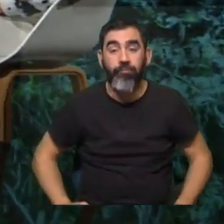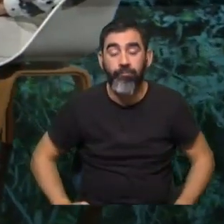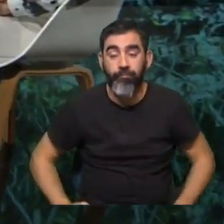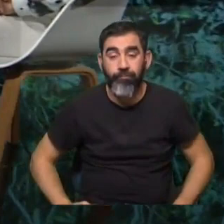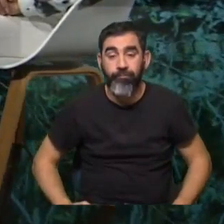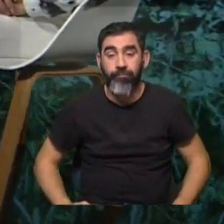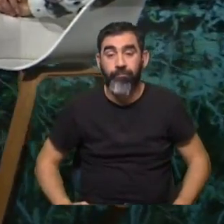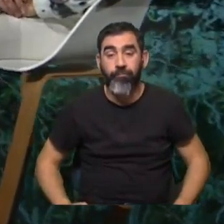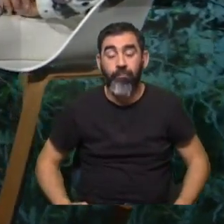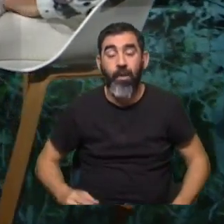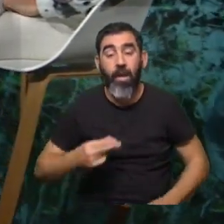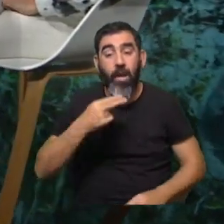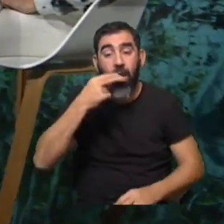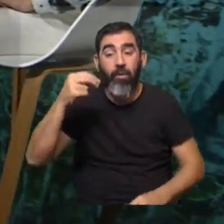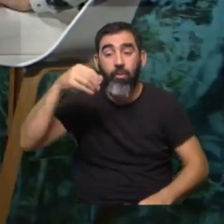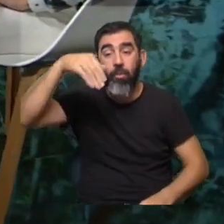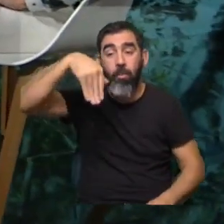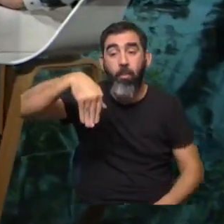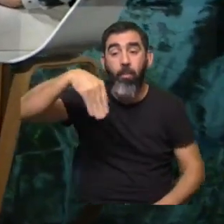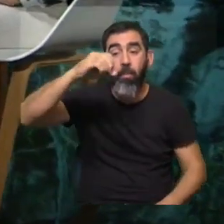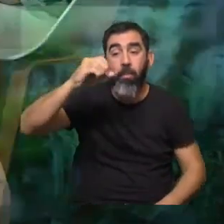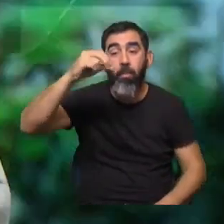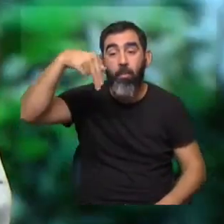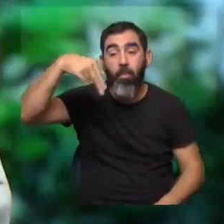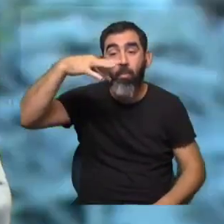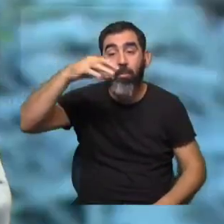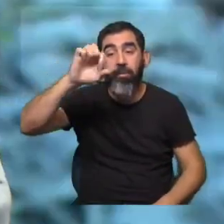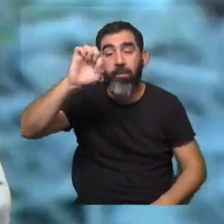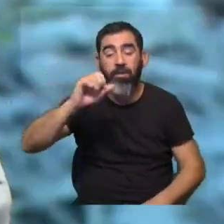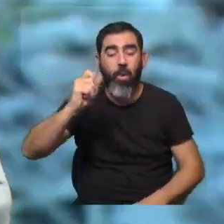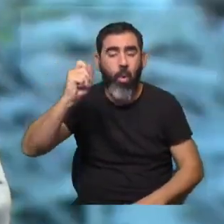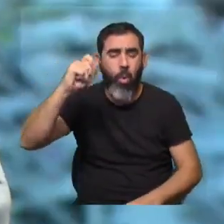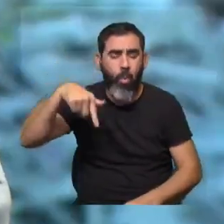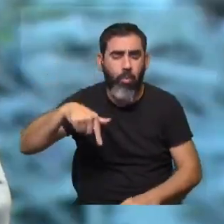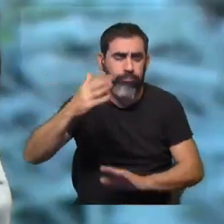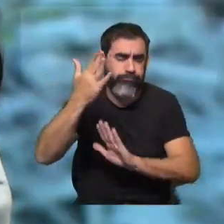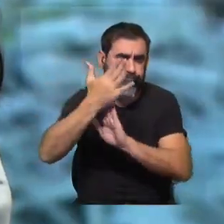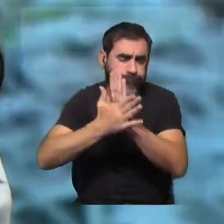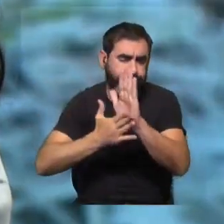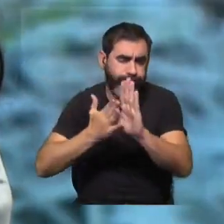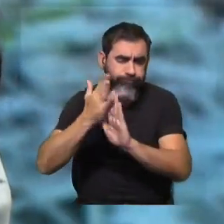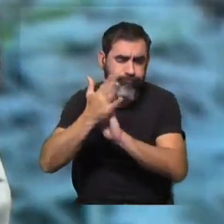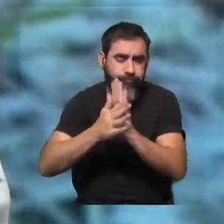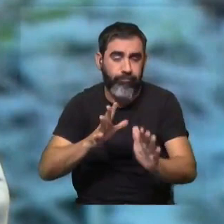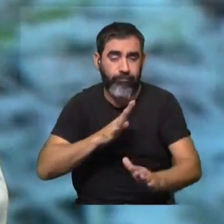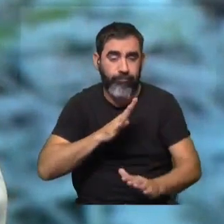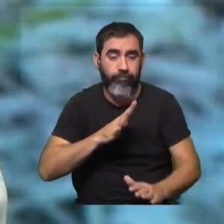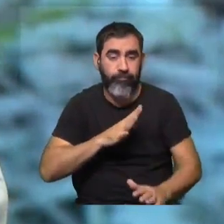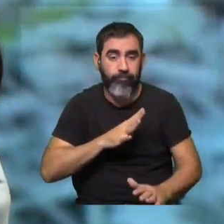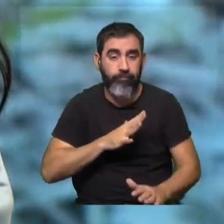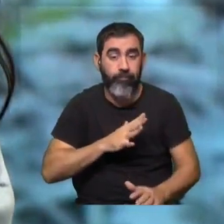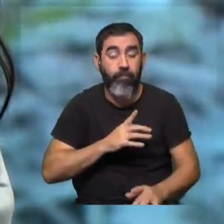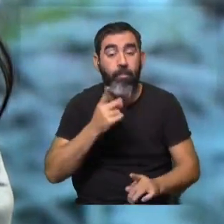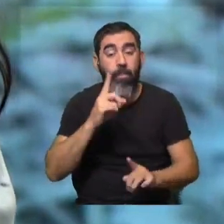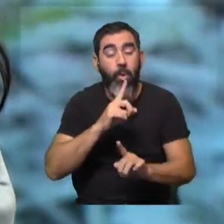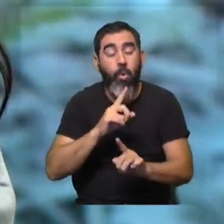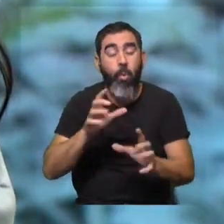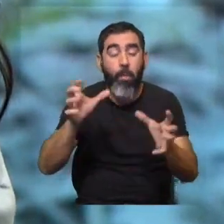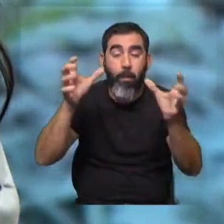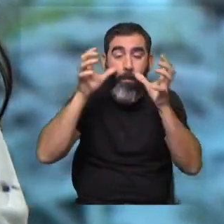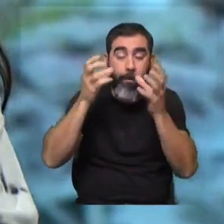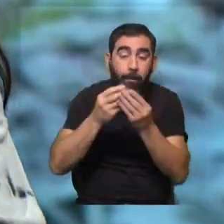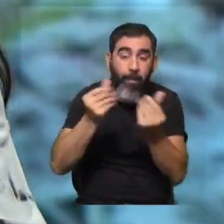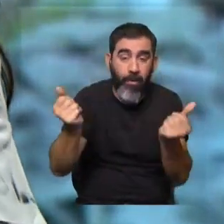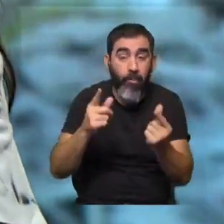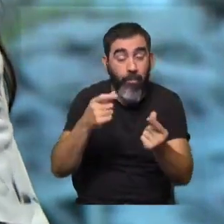el gato montés es el gato más común de acá de Uruguay, lo encontramos en todo el país, pero no por no estar amenazado no quiere decir que no